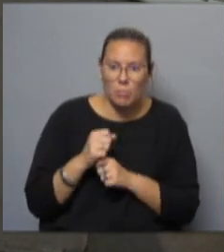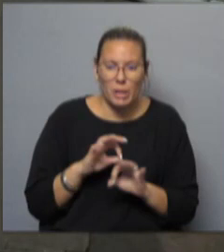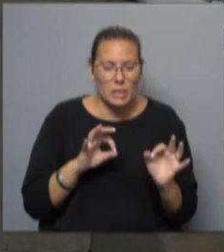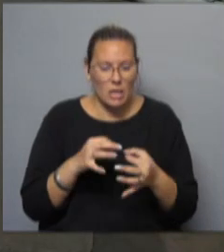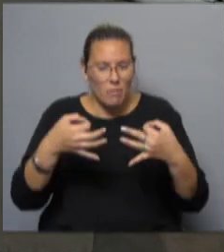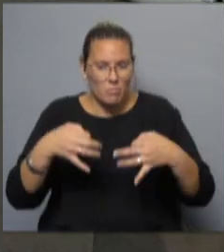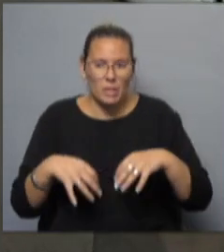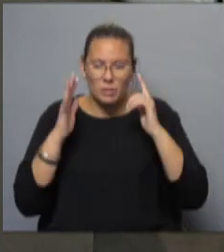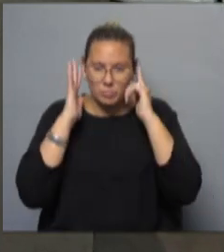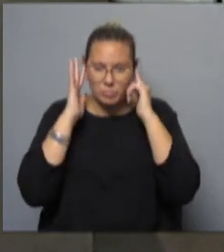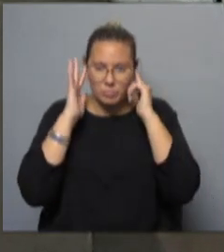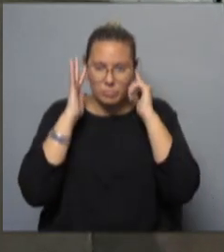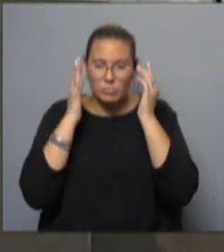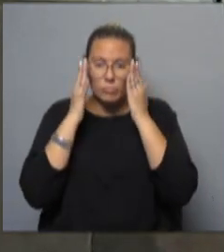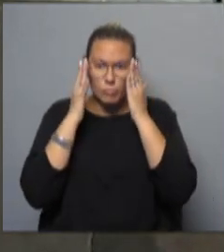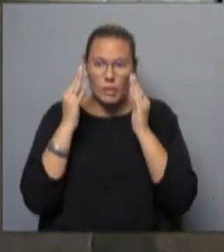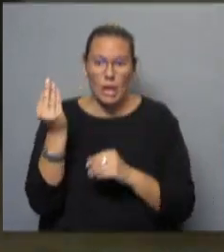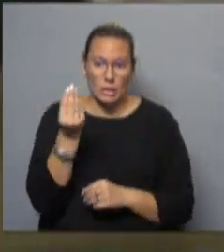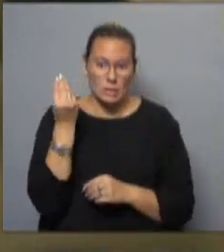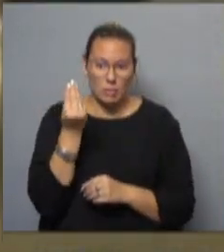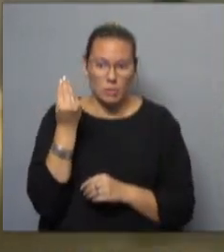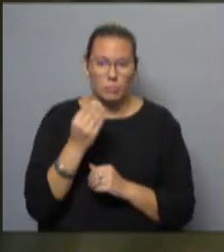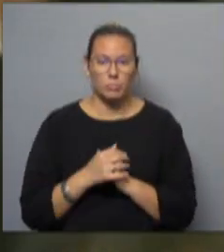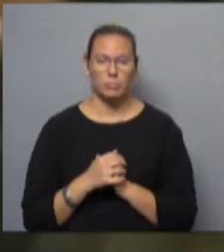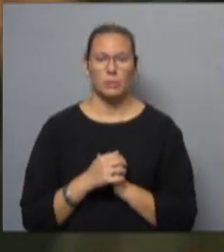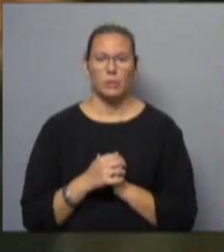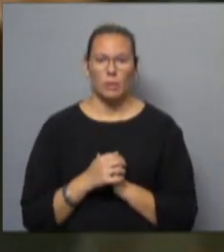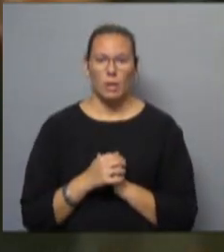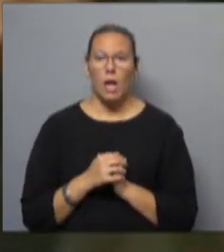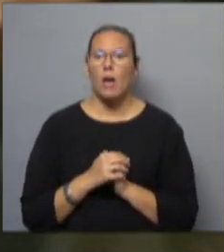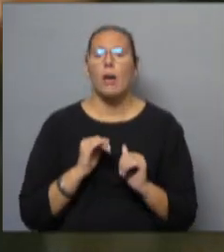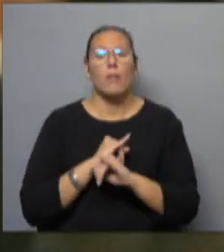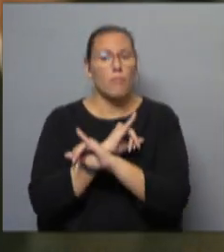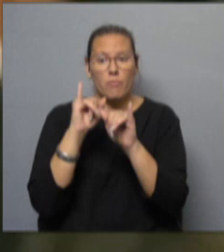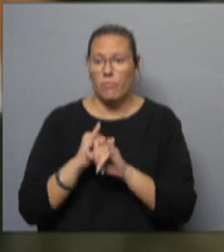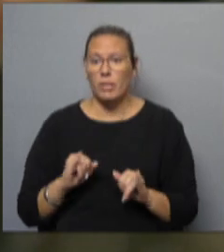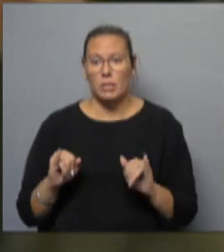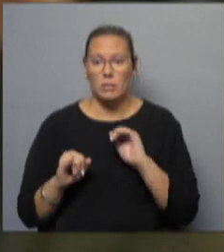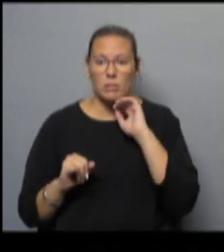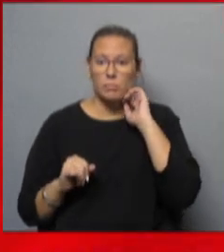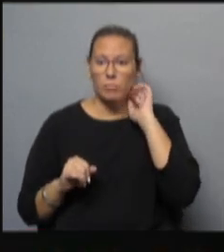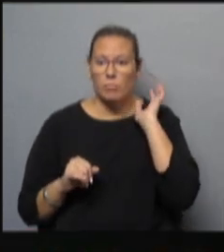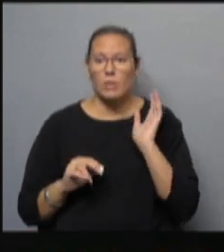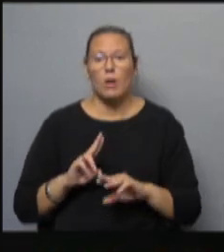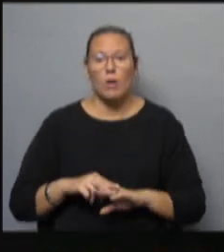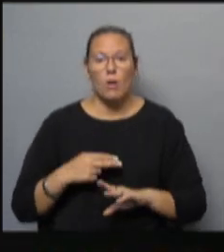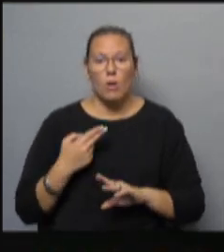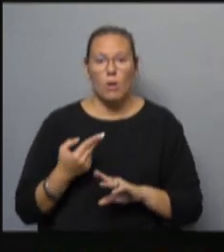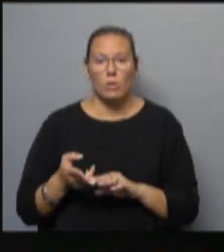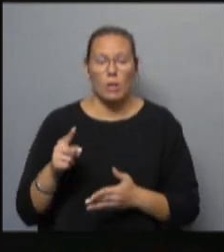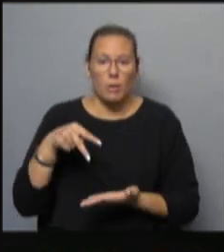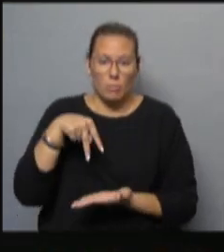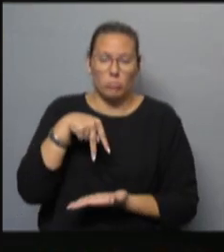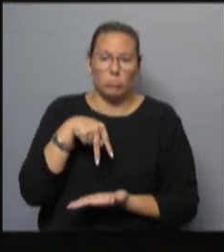bien a el sábado y feliz no sé es como volverá a pararme sobre las tablas